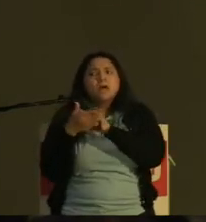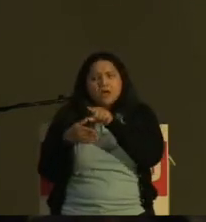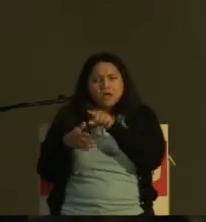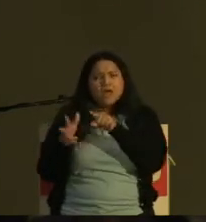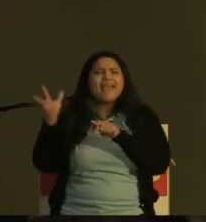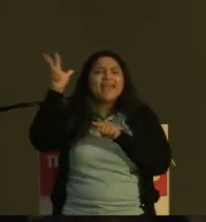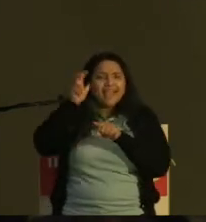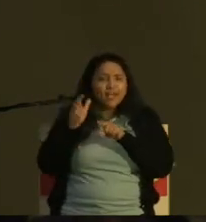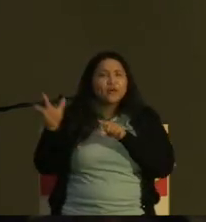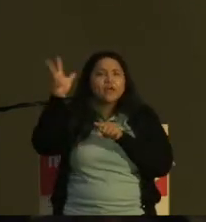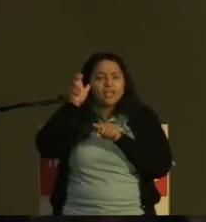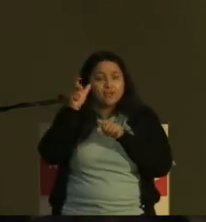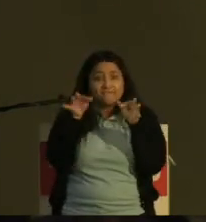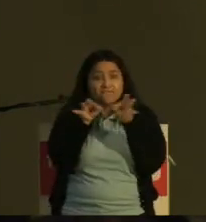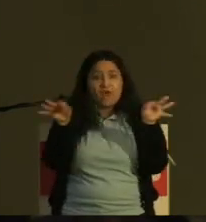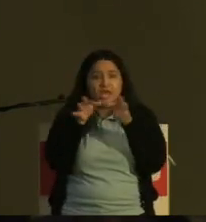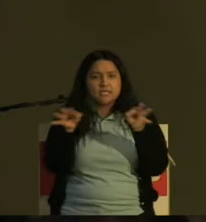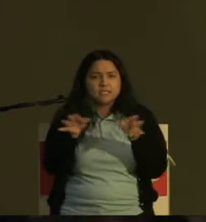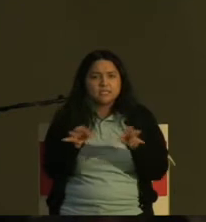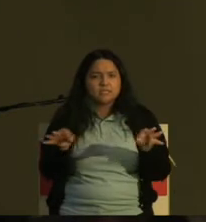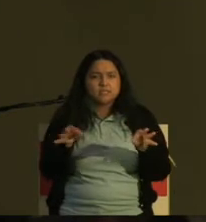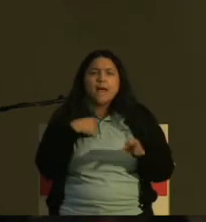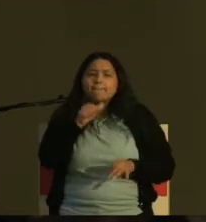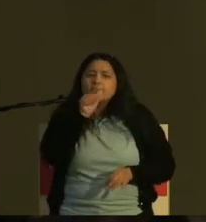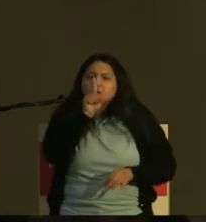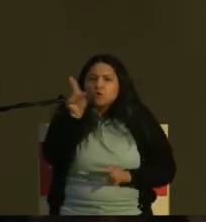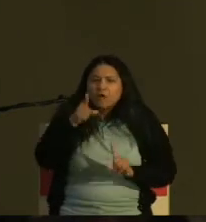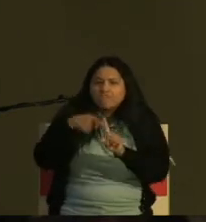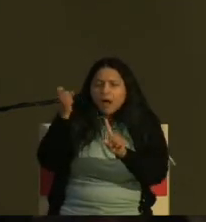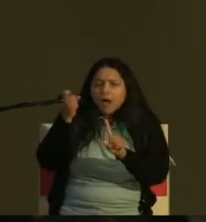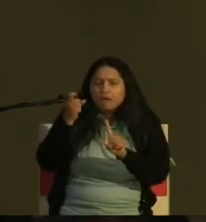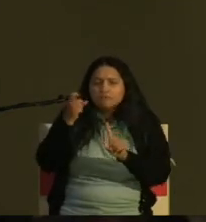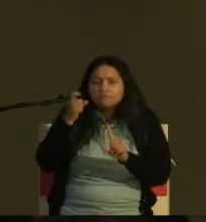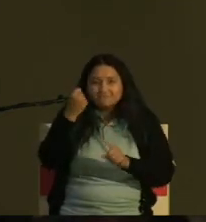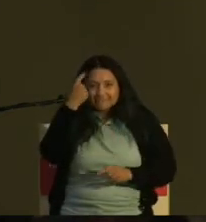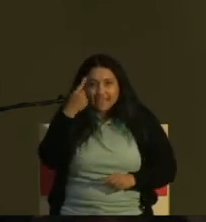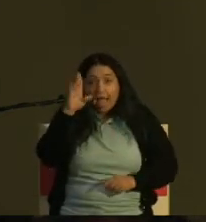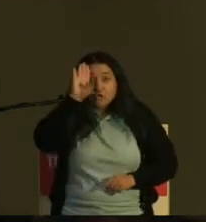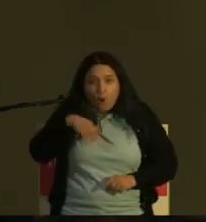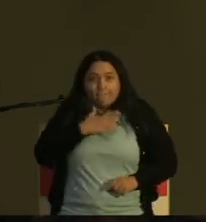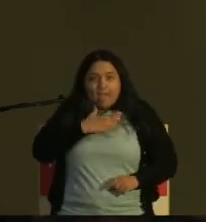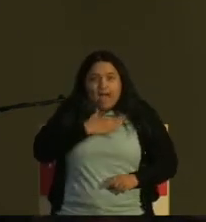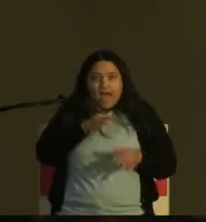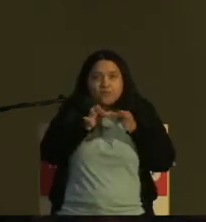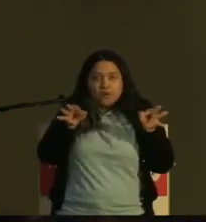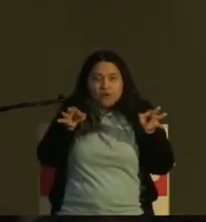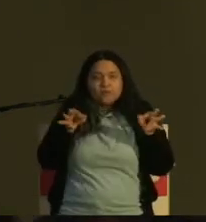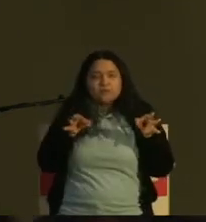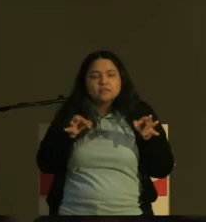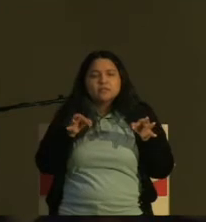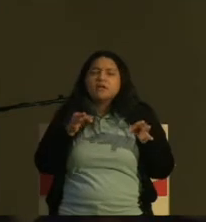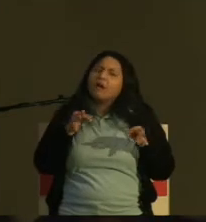Las frases que yo no reconocía de dónde venían, pero yo sabía que eran mías. Y en un momento dije, ¿qué